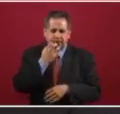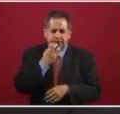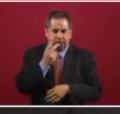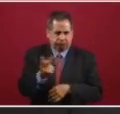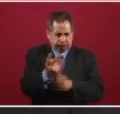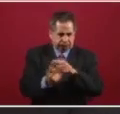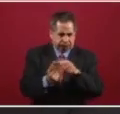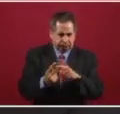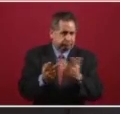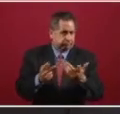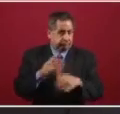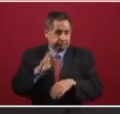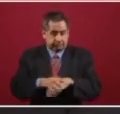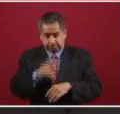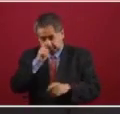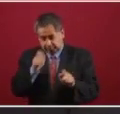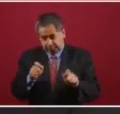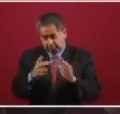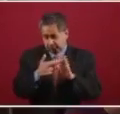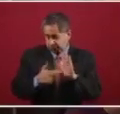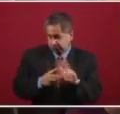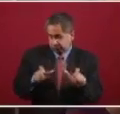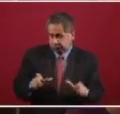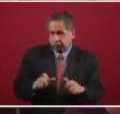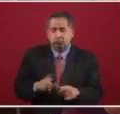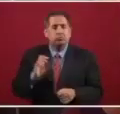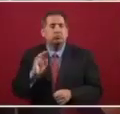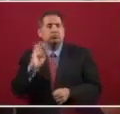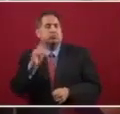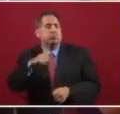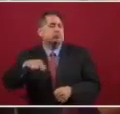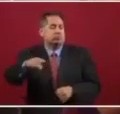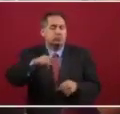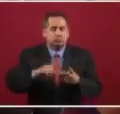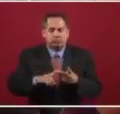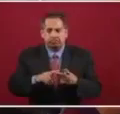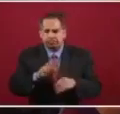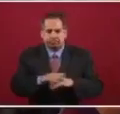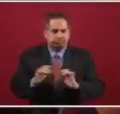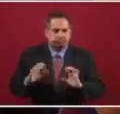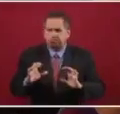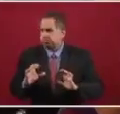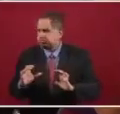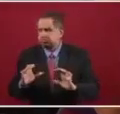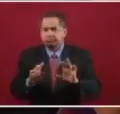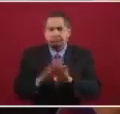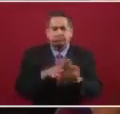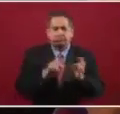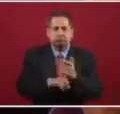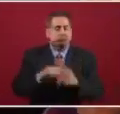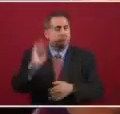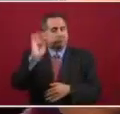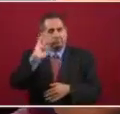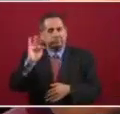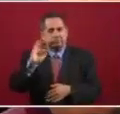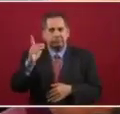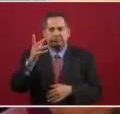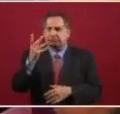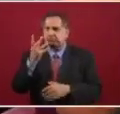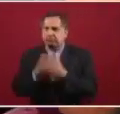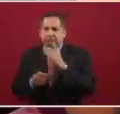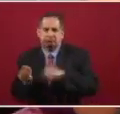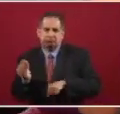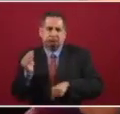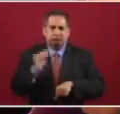y si ustedes, digamos, no estarían como en alerta ante, digamos, una posible instalación